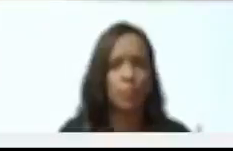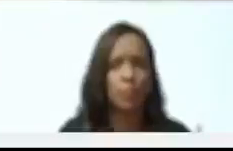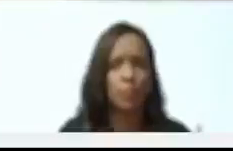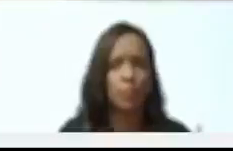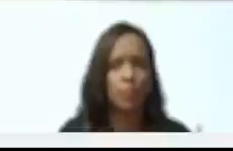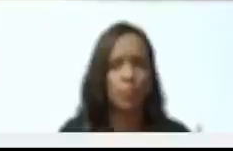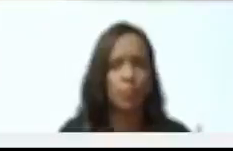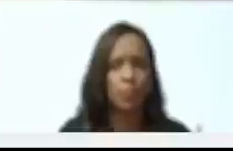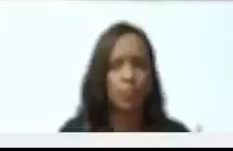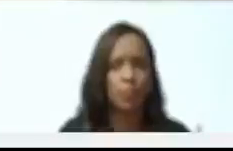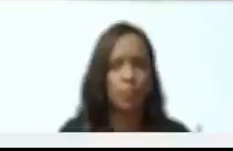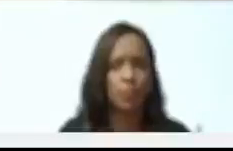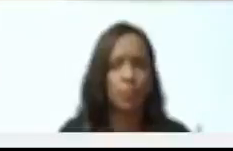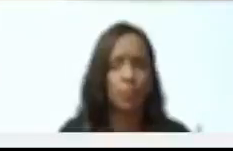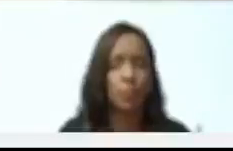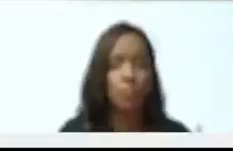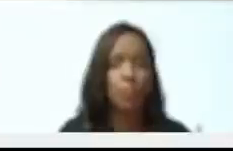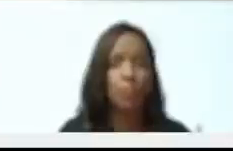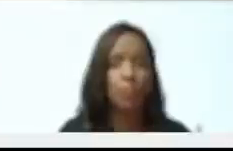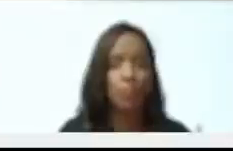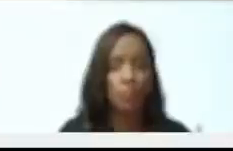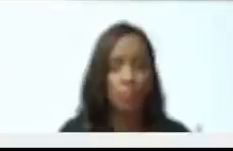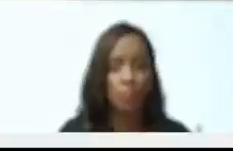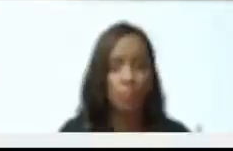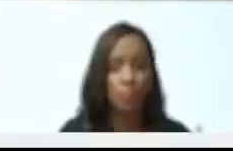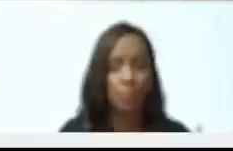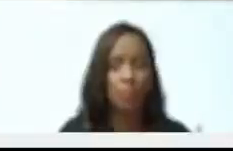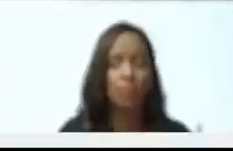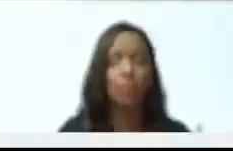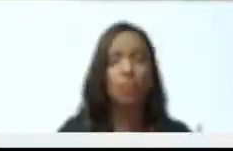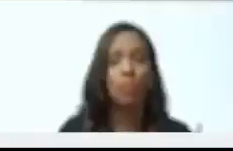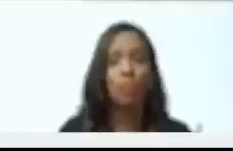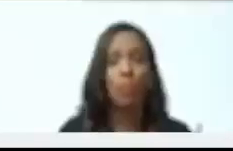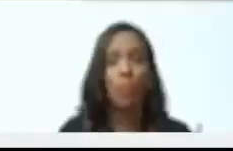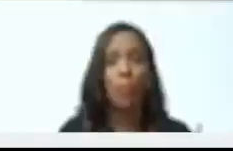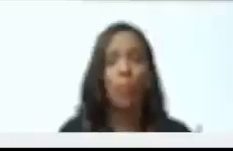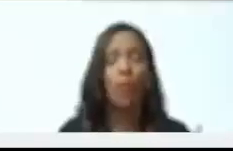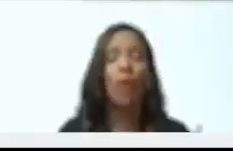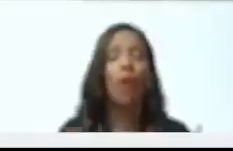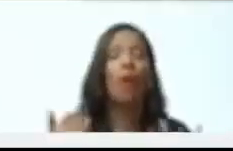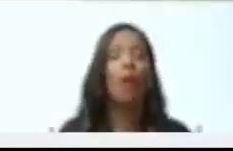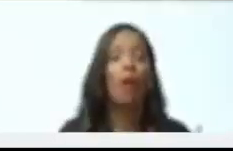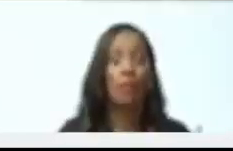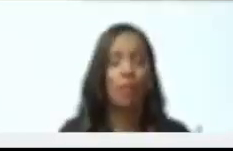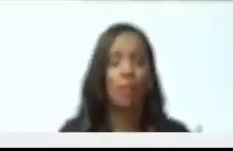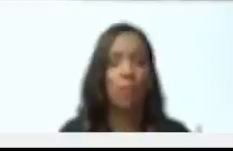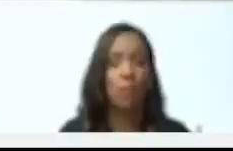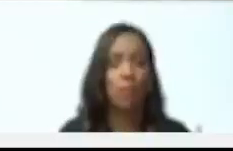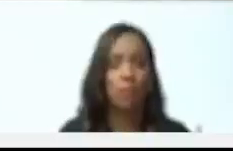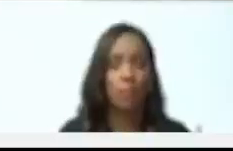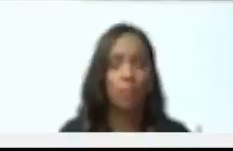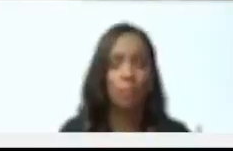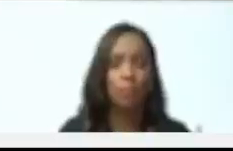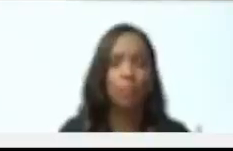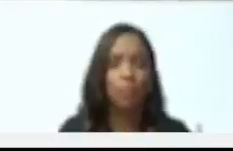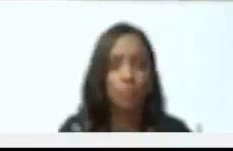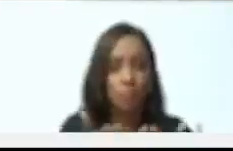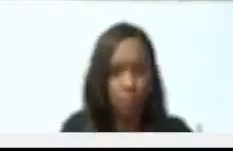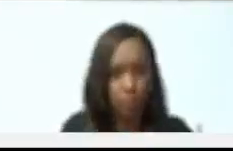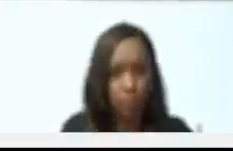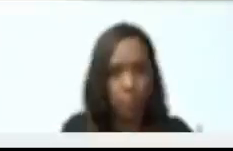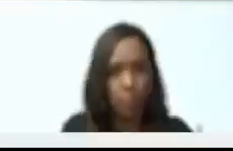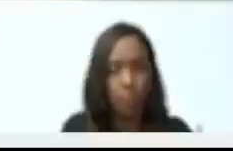comisión bicameral. Los diputados que estén de acuerdo pulsen sí y los que no estén de acuerdo pulsen no, por favor.